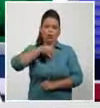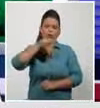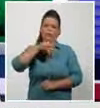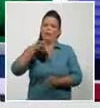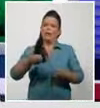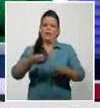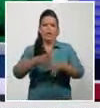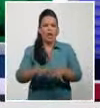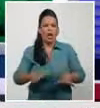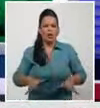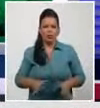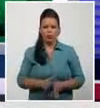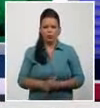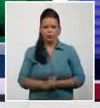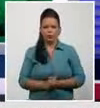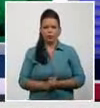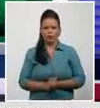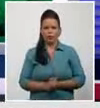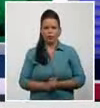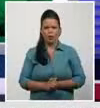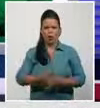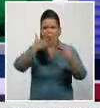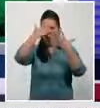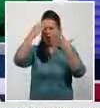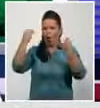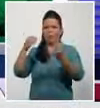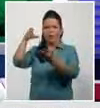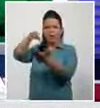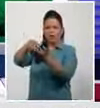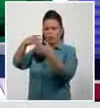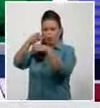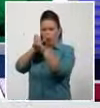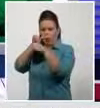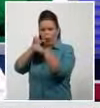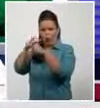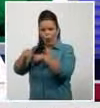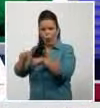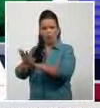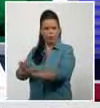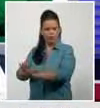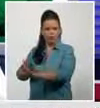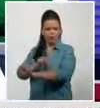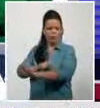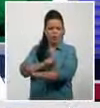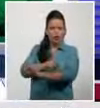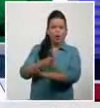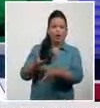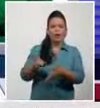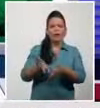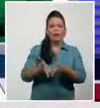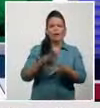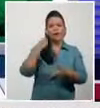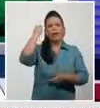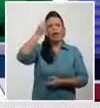sin tener en cuenta el laboratorio, el comportamiento epidemiológico, el análisis